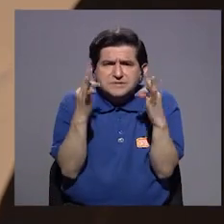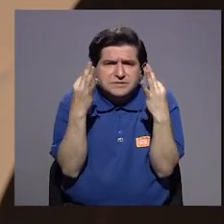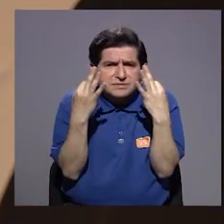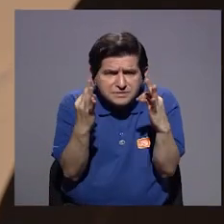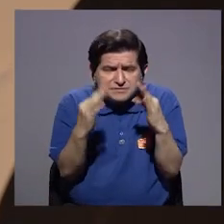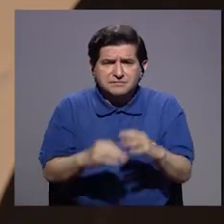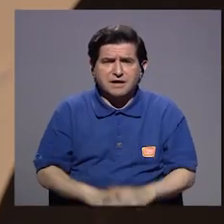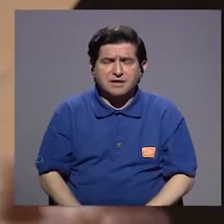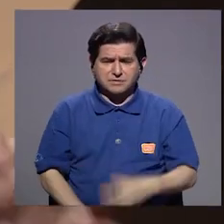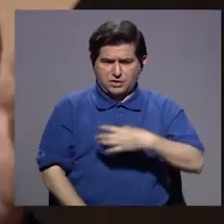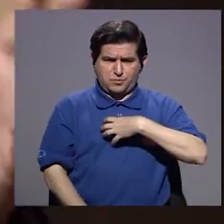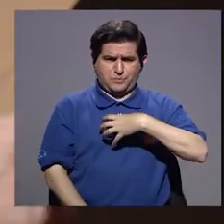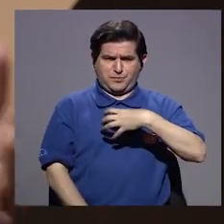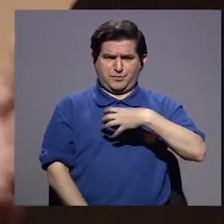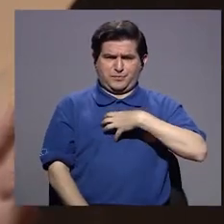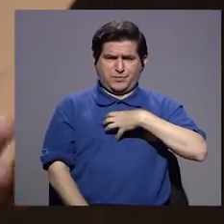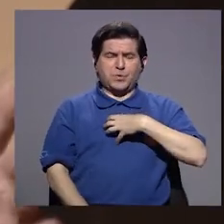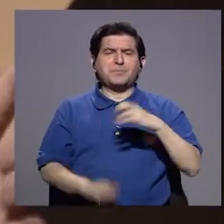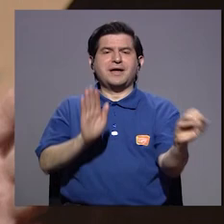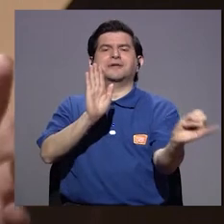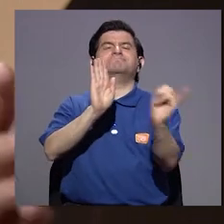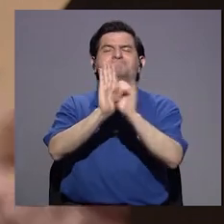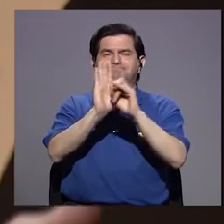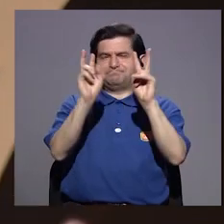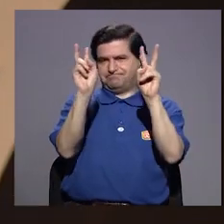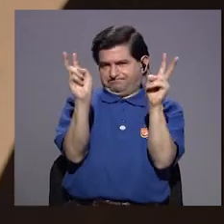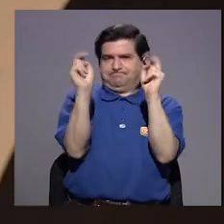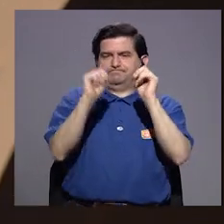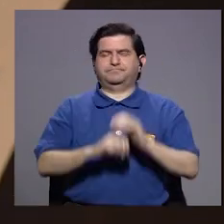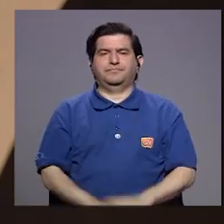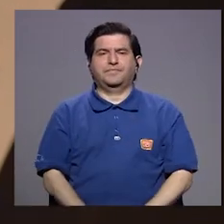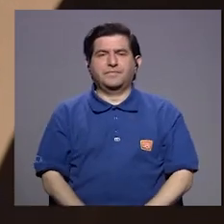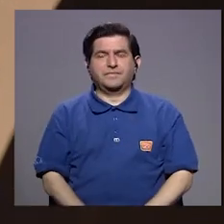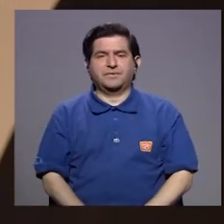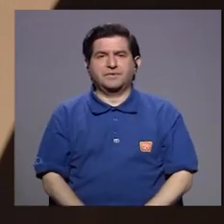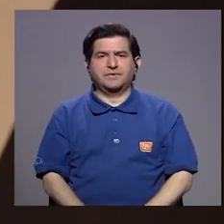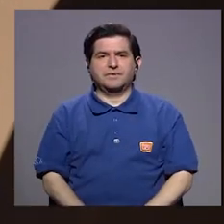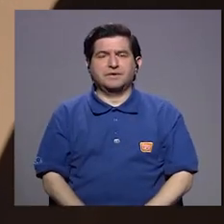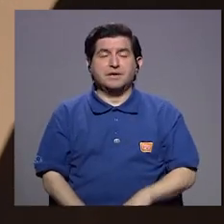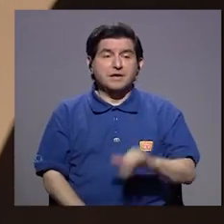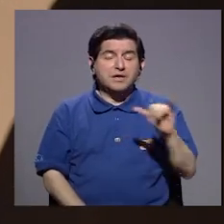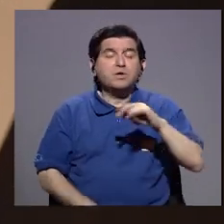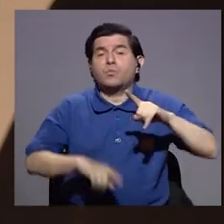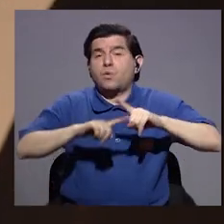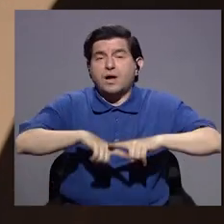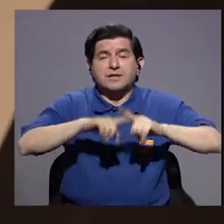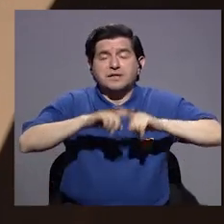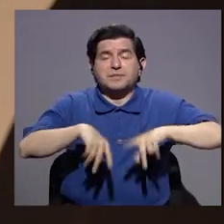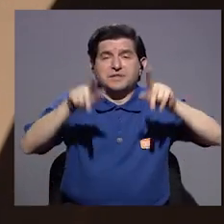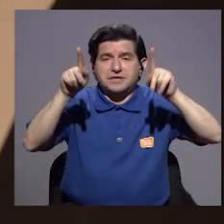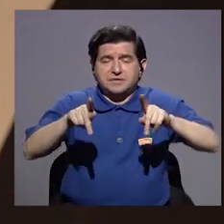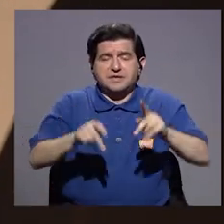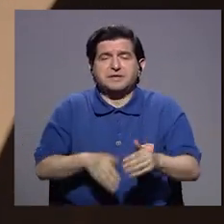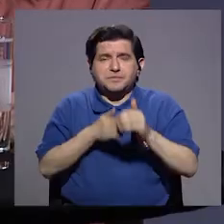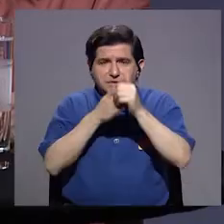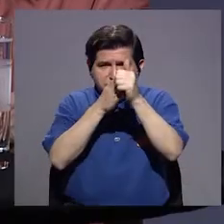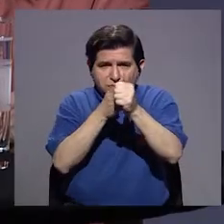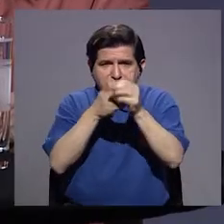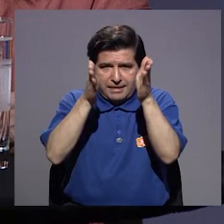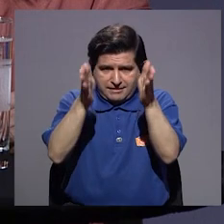darle su propia identidad, digamos, a cada edición del festival y dependiendo de quién esté al